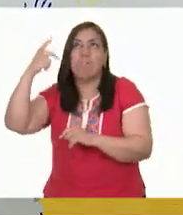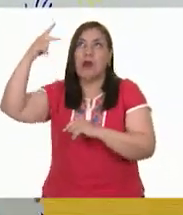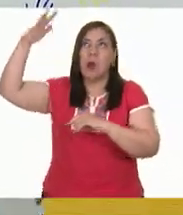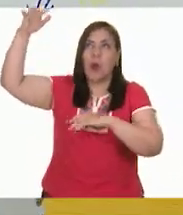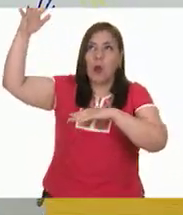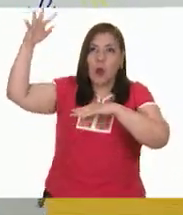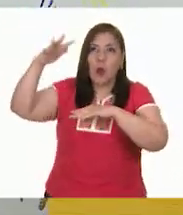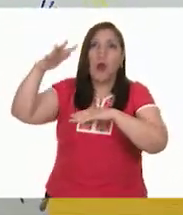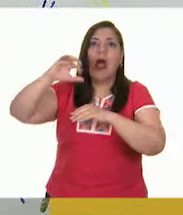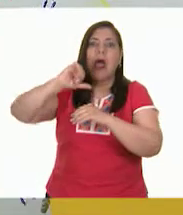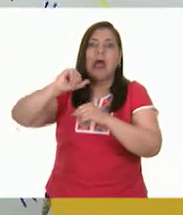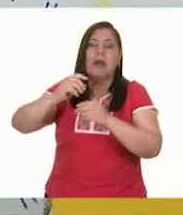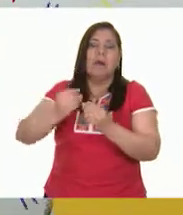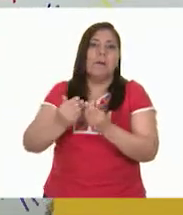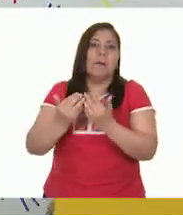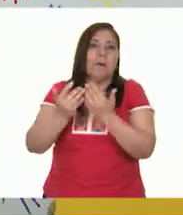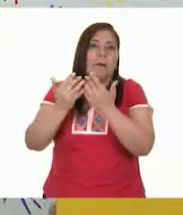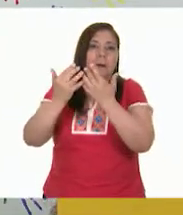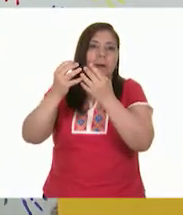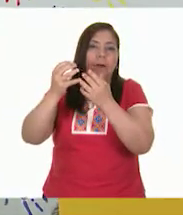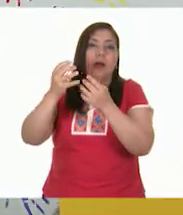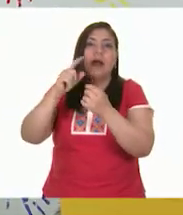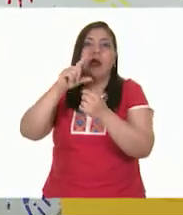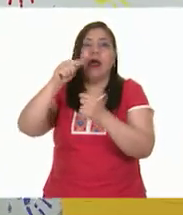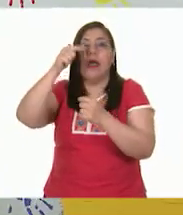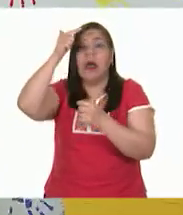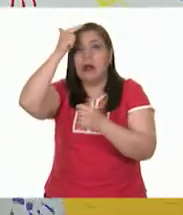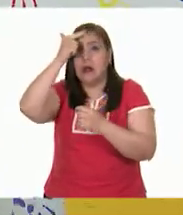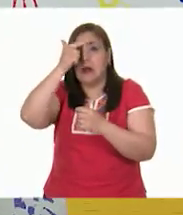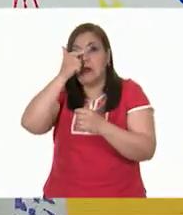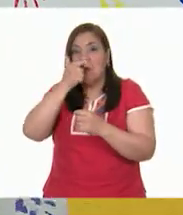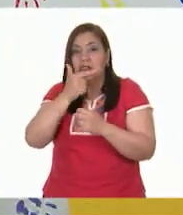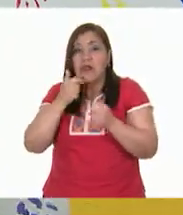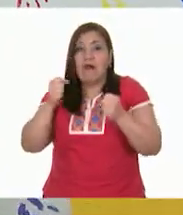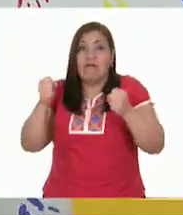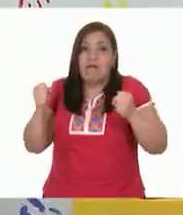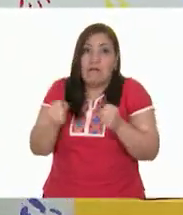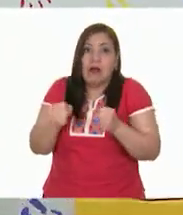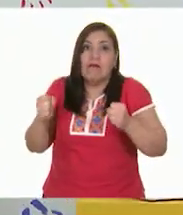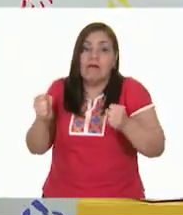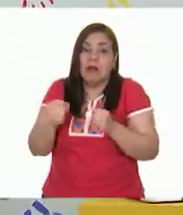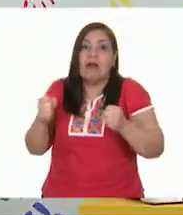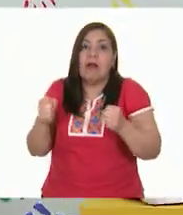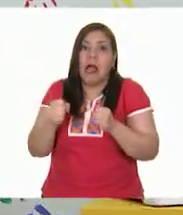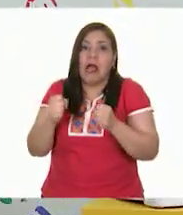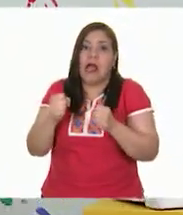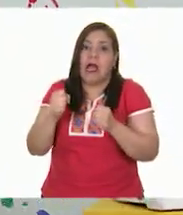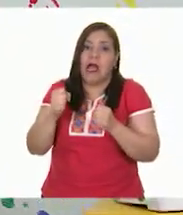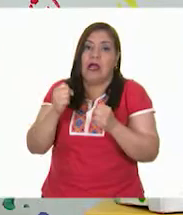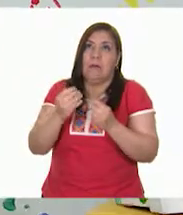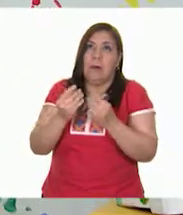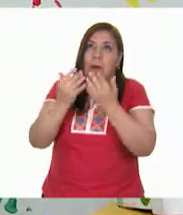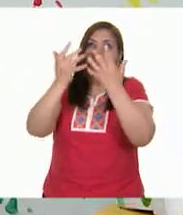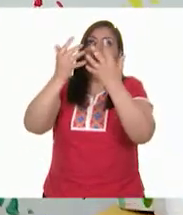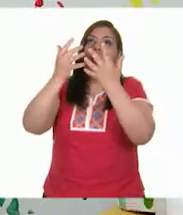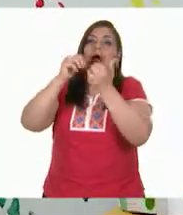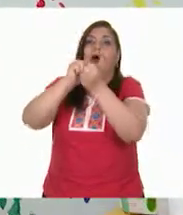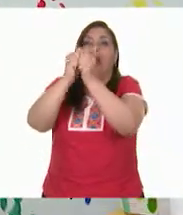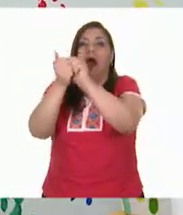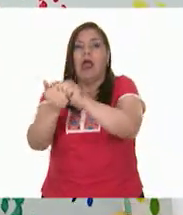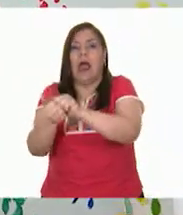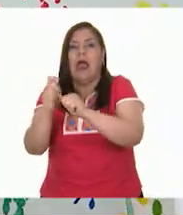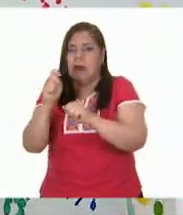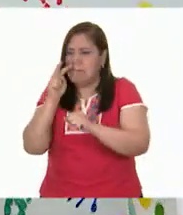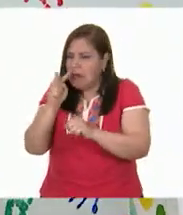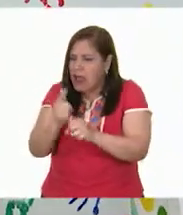se evapora. Pero cuando cae la noche, hace frío. Entonces pasa de ser un gas a un líquido. Por eso en las plantas se